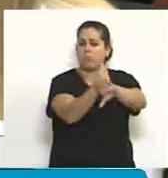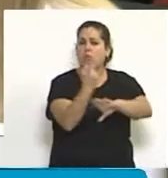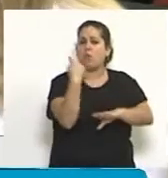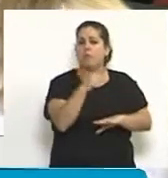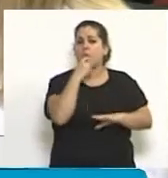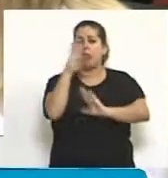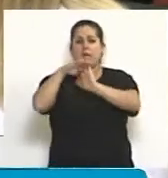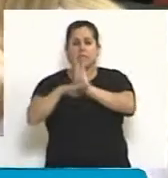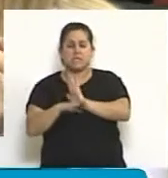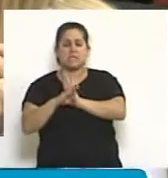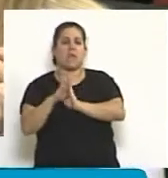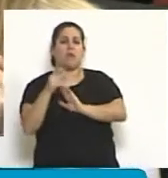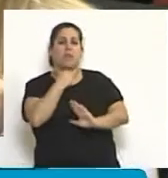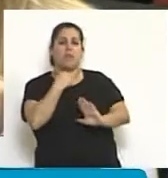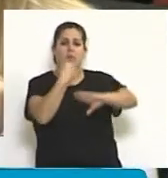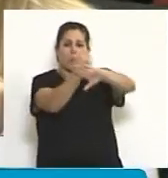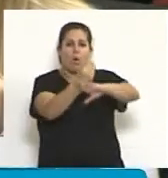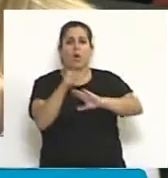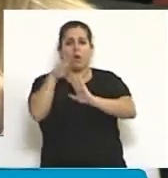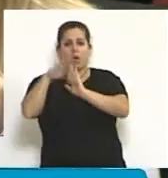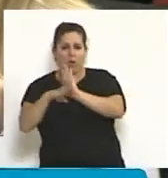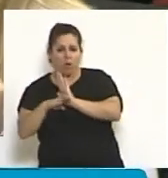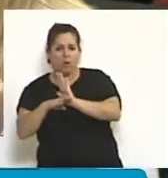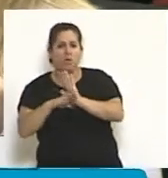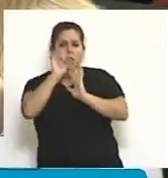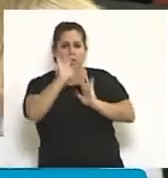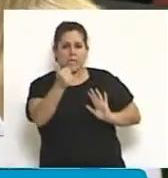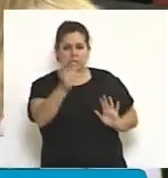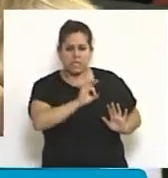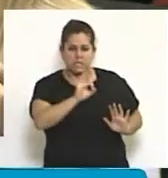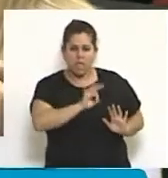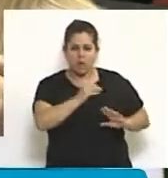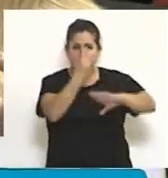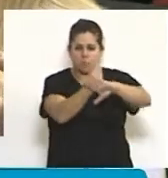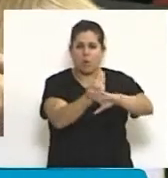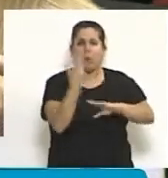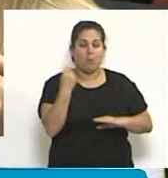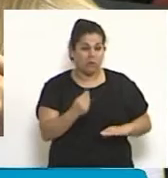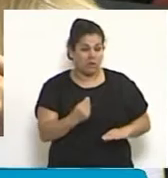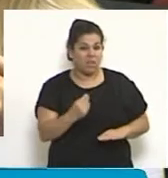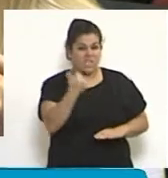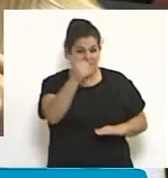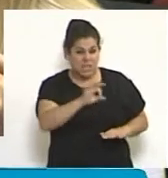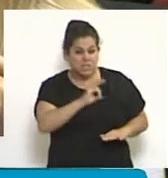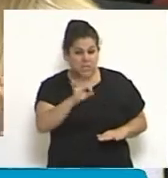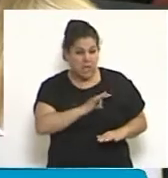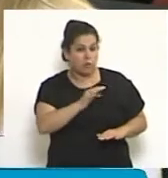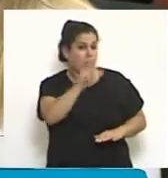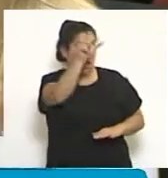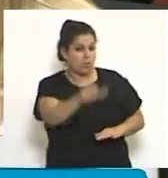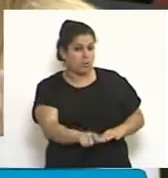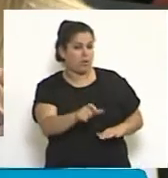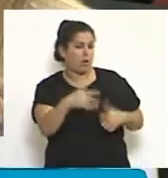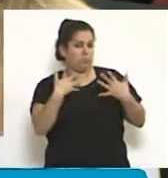las listas de candidatos tengan un plazo de vigencia de 6 años. Primero que nada, porque 6 años en la vida de una persona